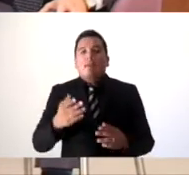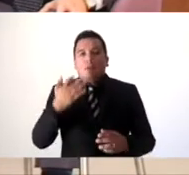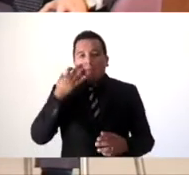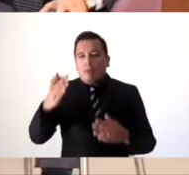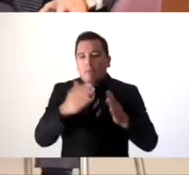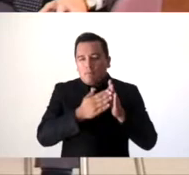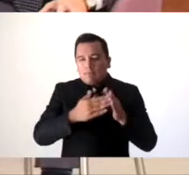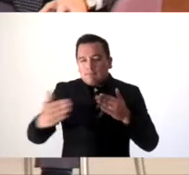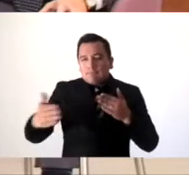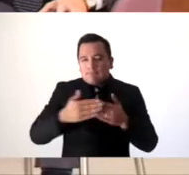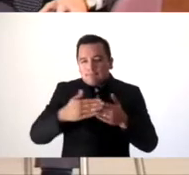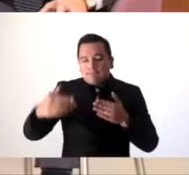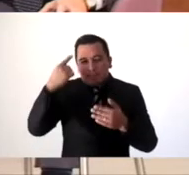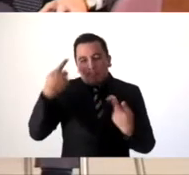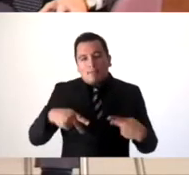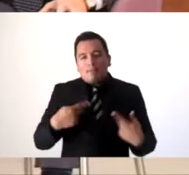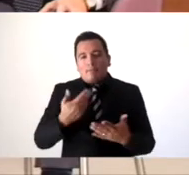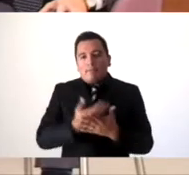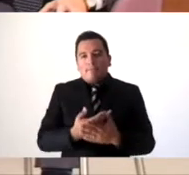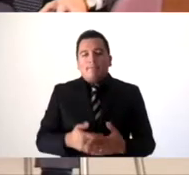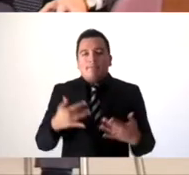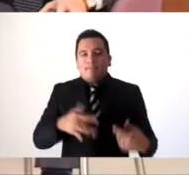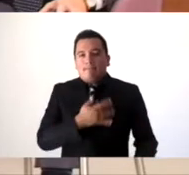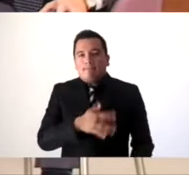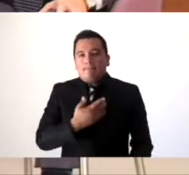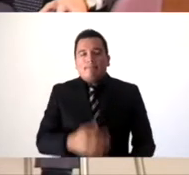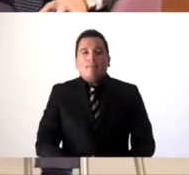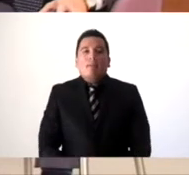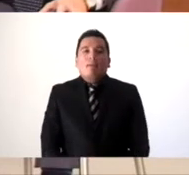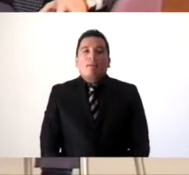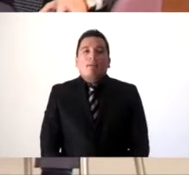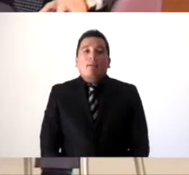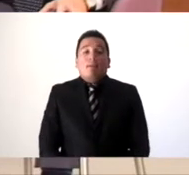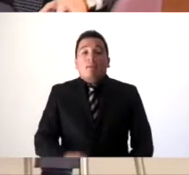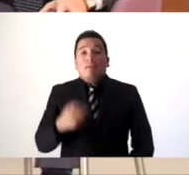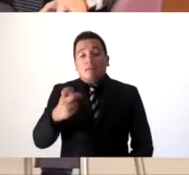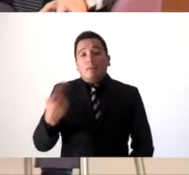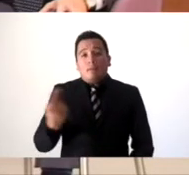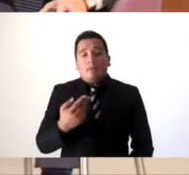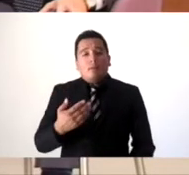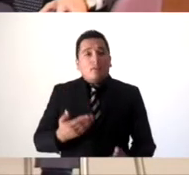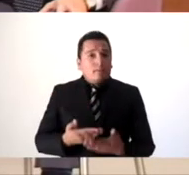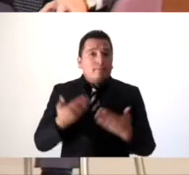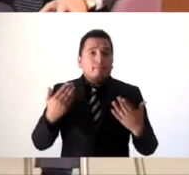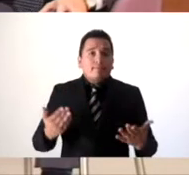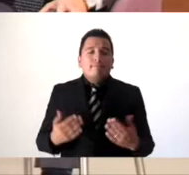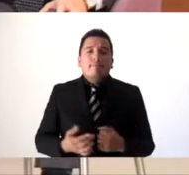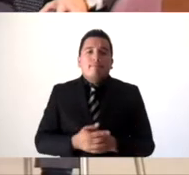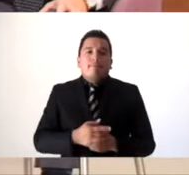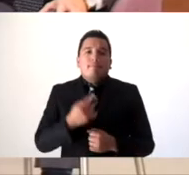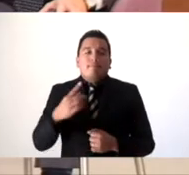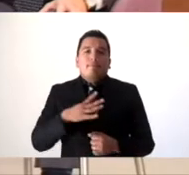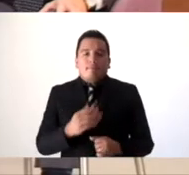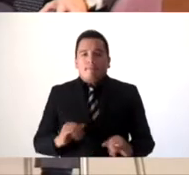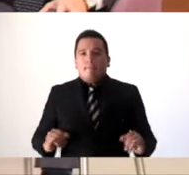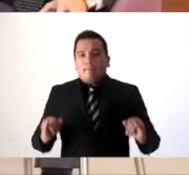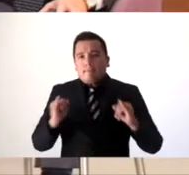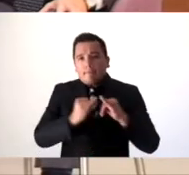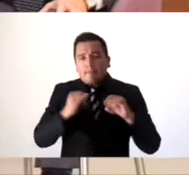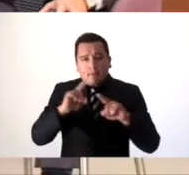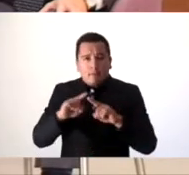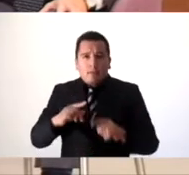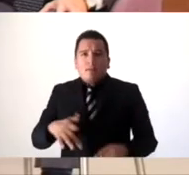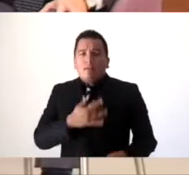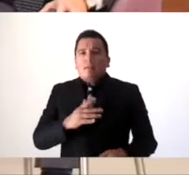un espacio de tranquilidad. Pues yo creo que eso necesitamos encontrarlo ahora, un espacio en donde todas